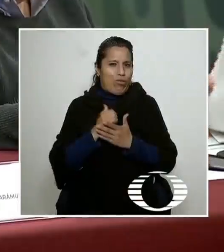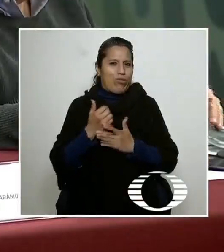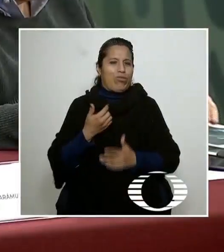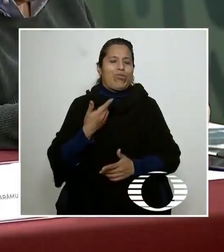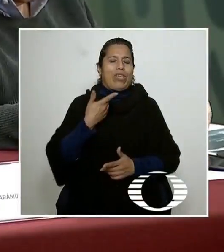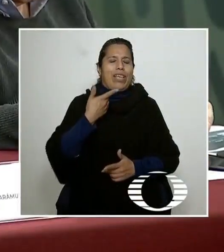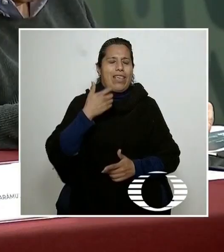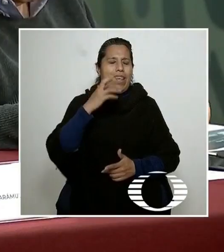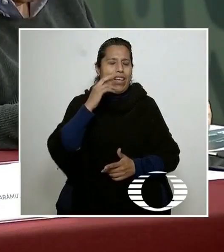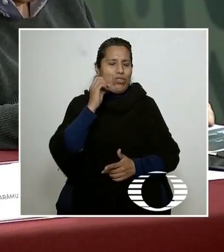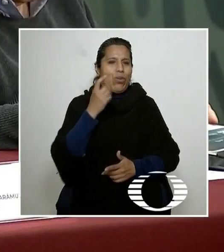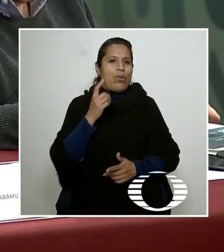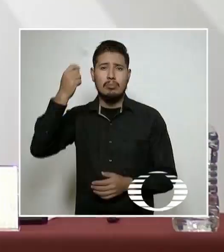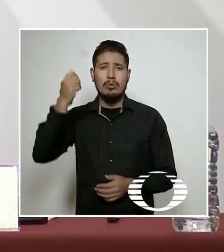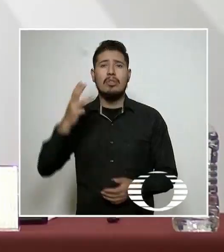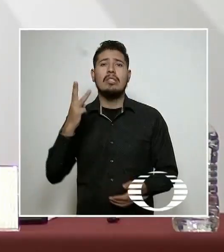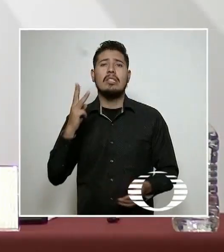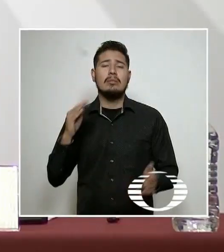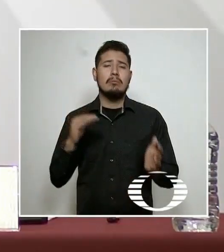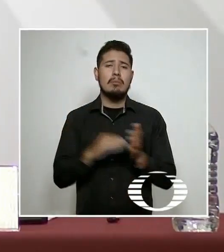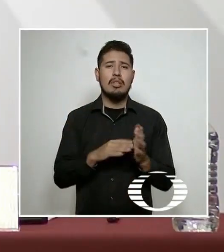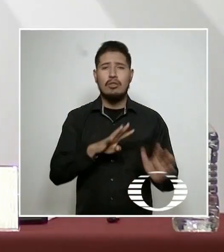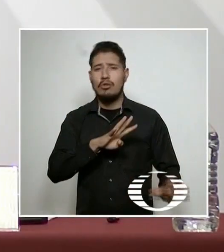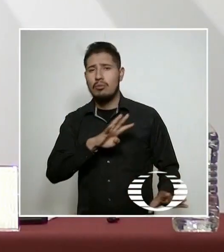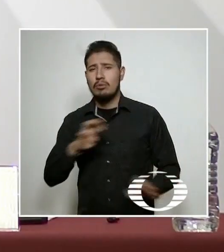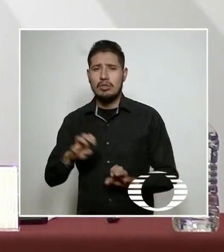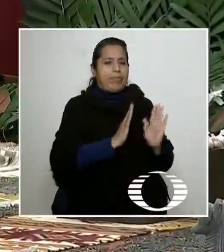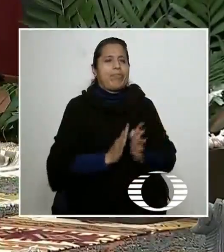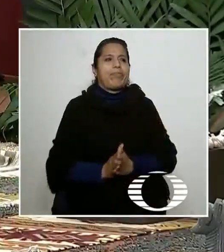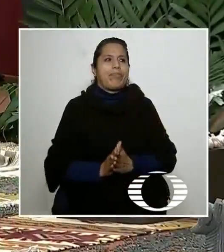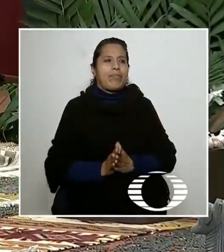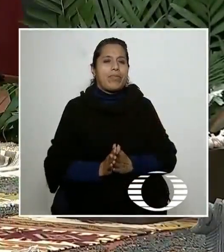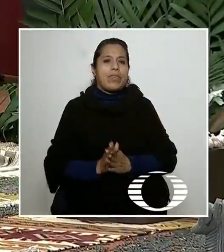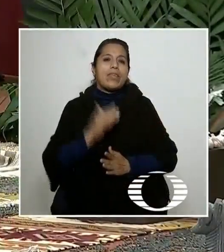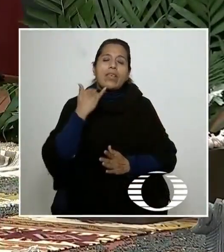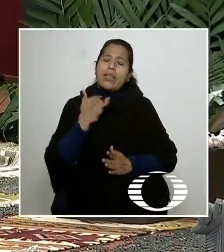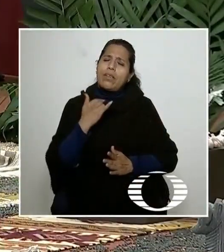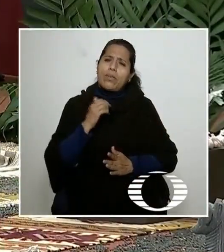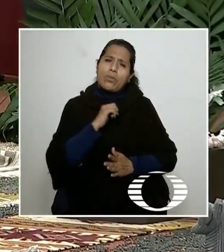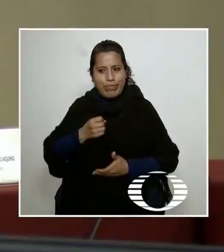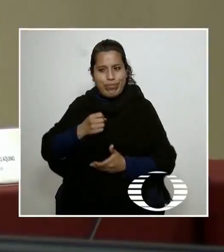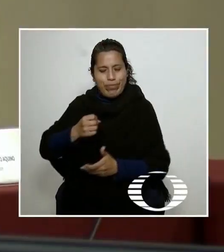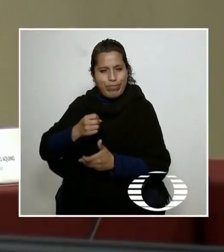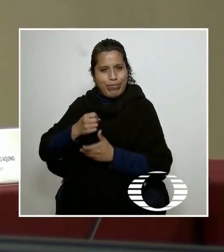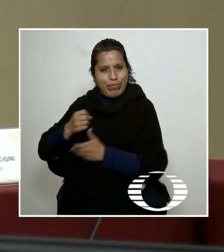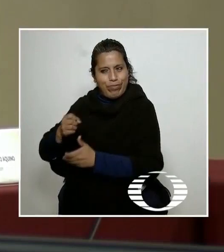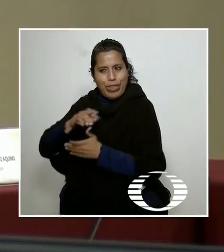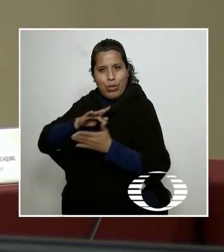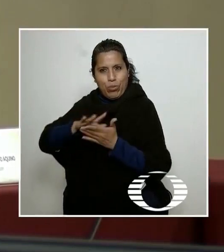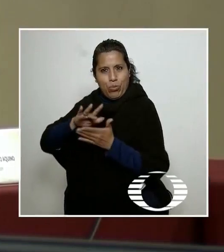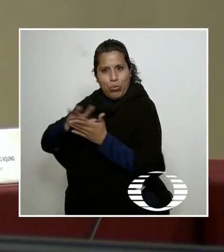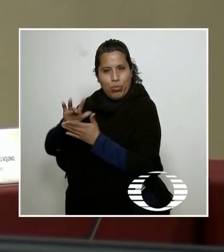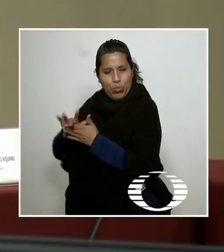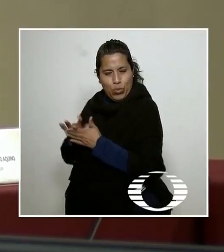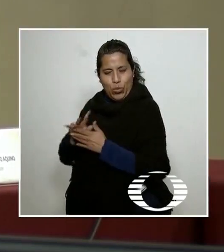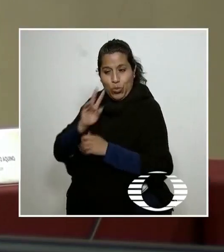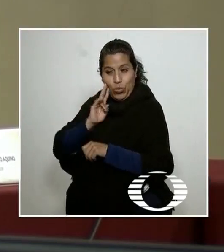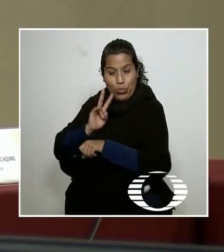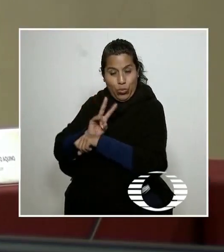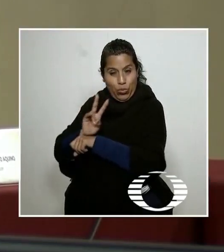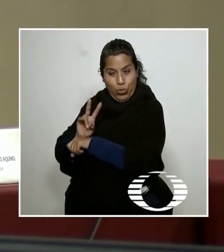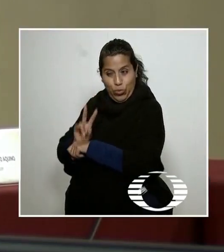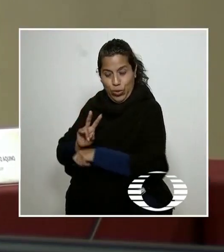Ciudadana, Agricultura, Bienestar, Medio Ambiente, Infraestructura, Comunicaciones y Transportes, de la Función Pública,